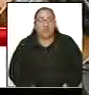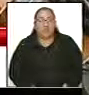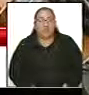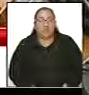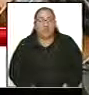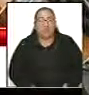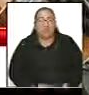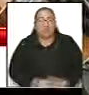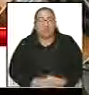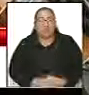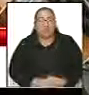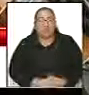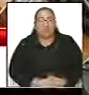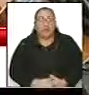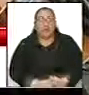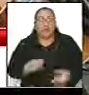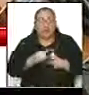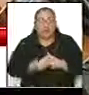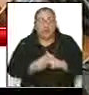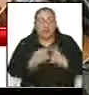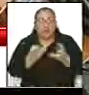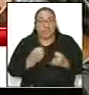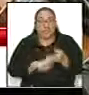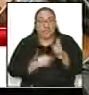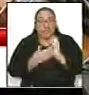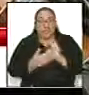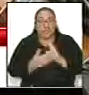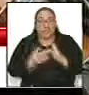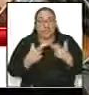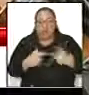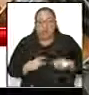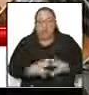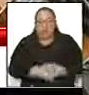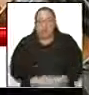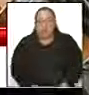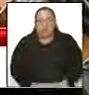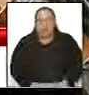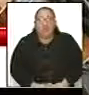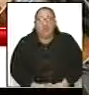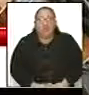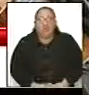para empezar quisiera que visualicemos una presentación.